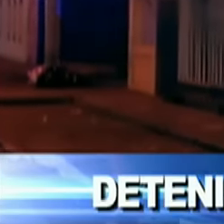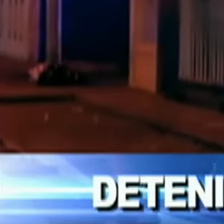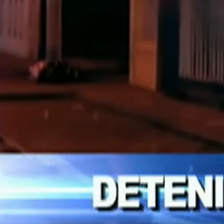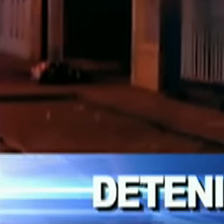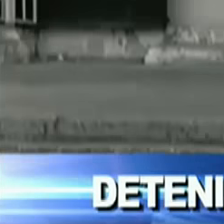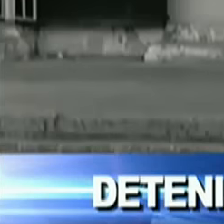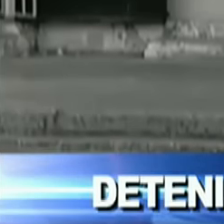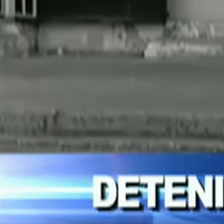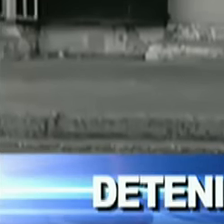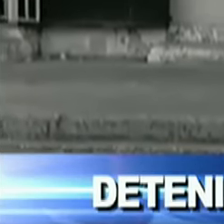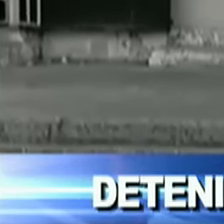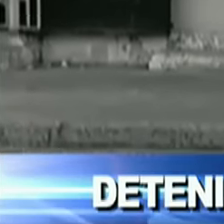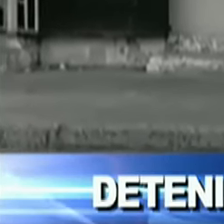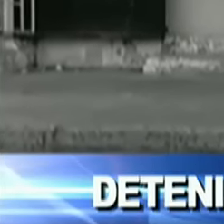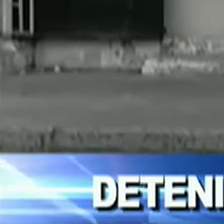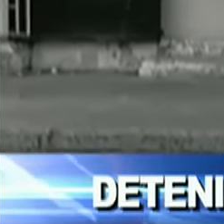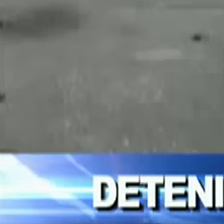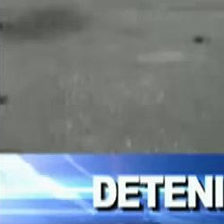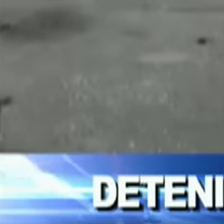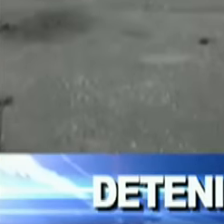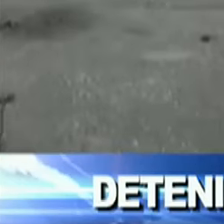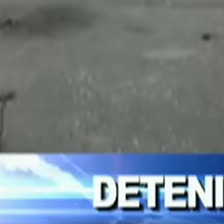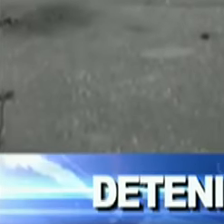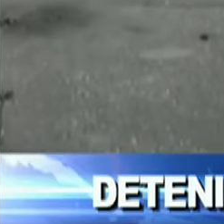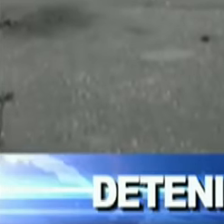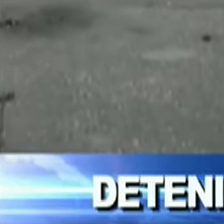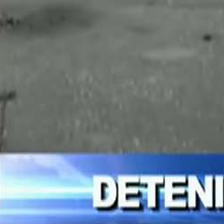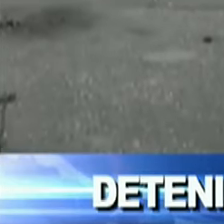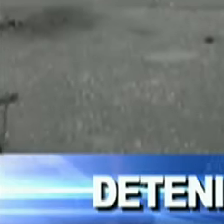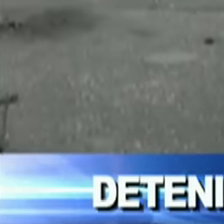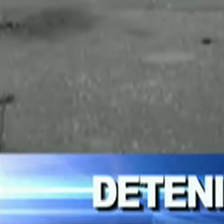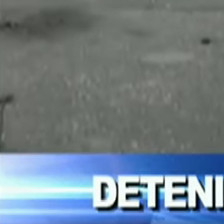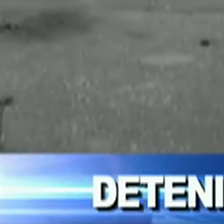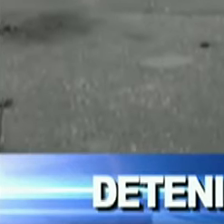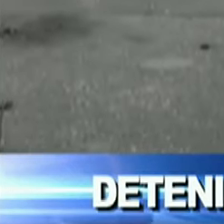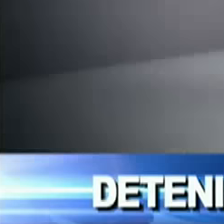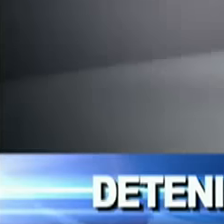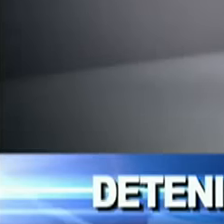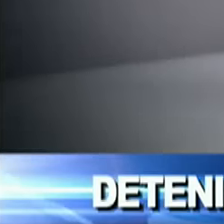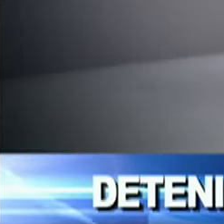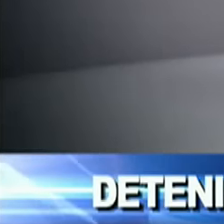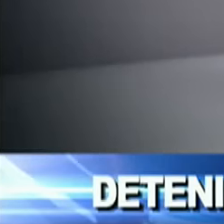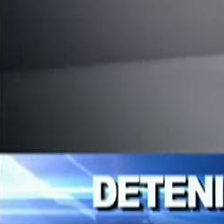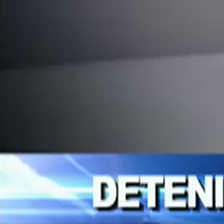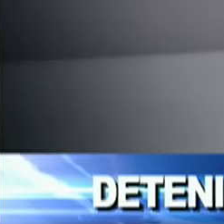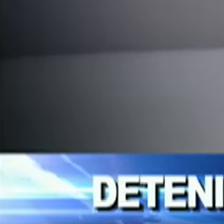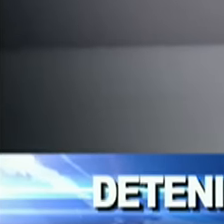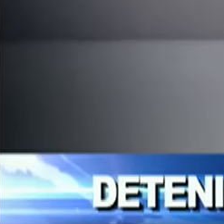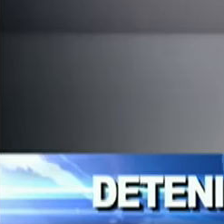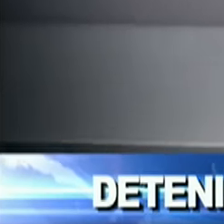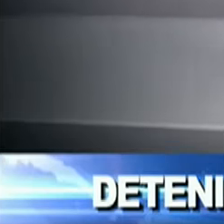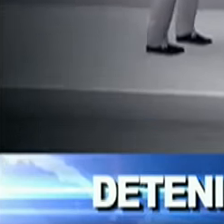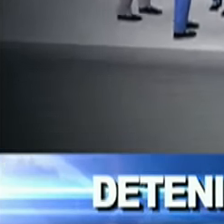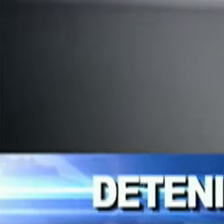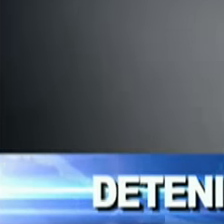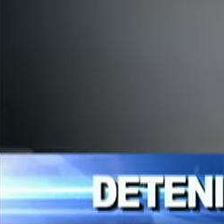de la delincuencia tras asaltar a varias personas en la ciudadela de La Alborada, en